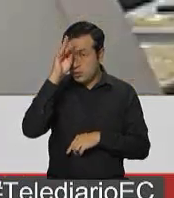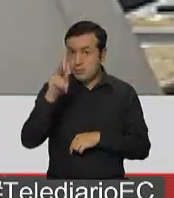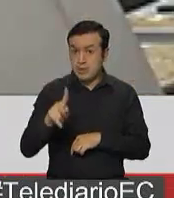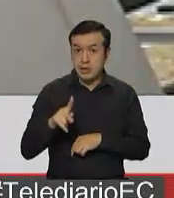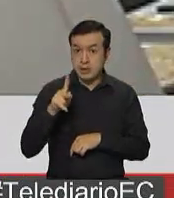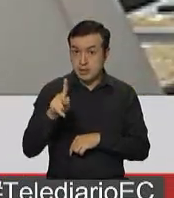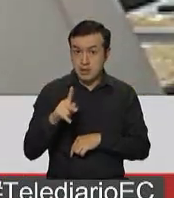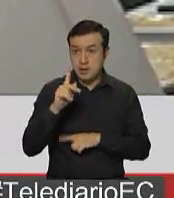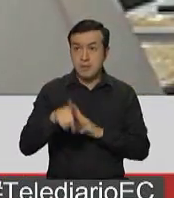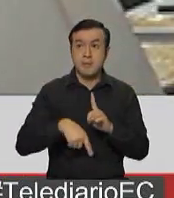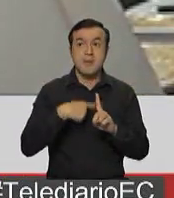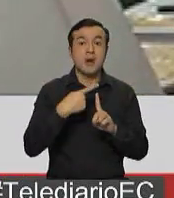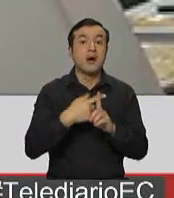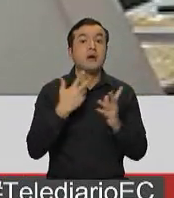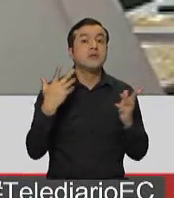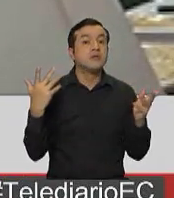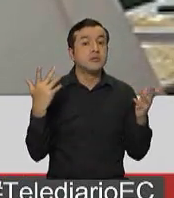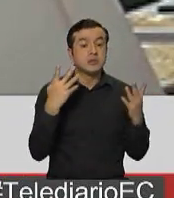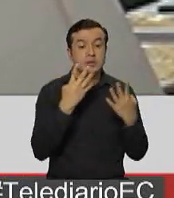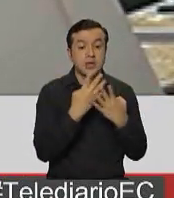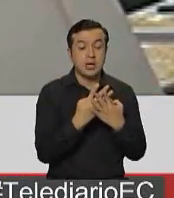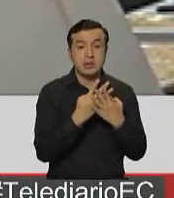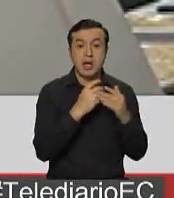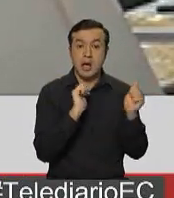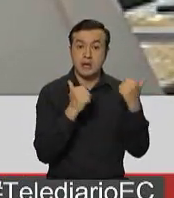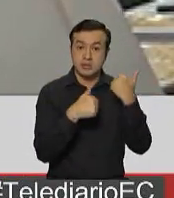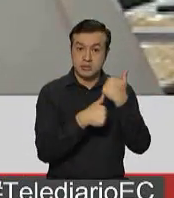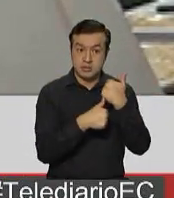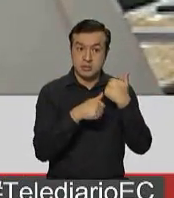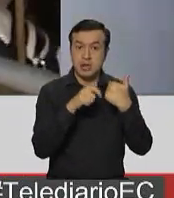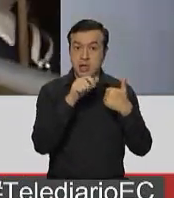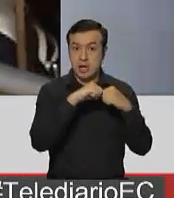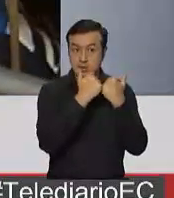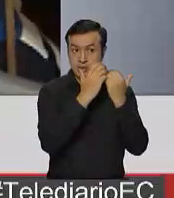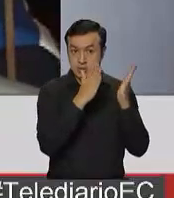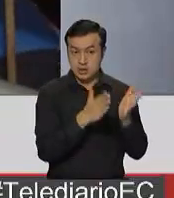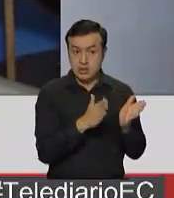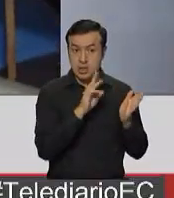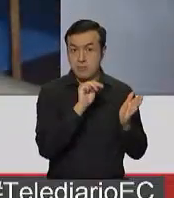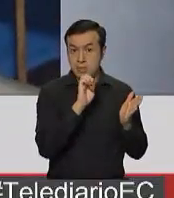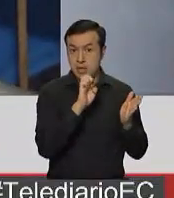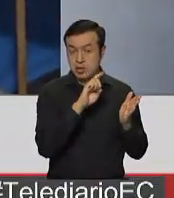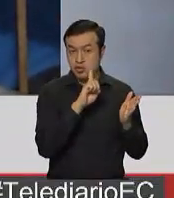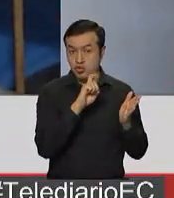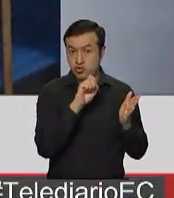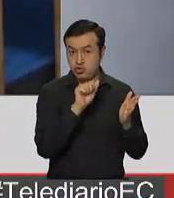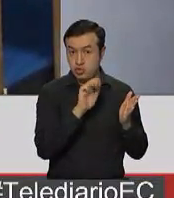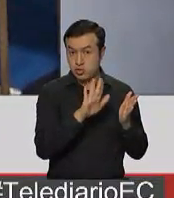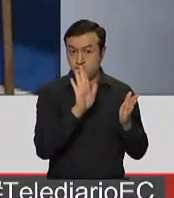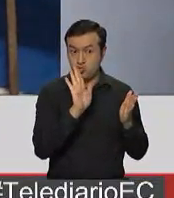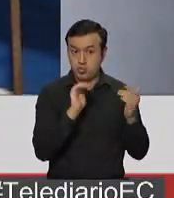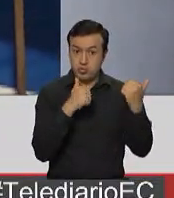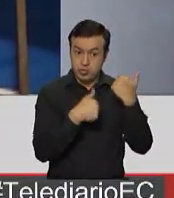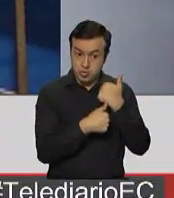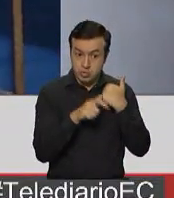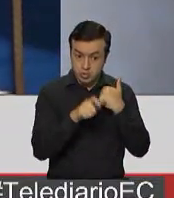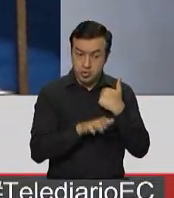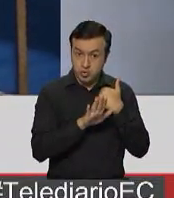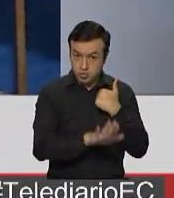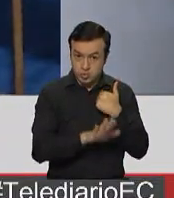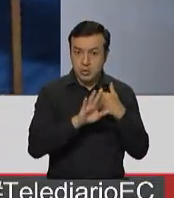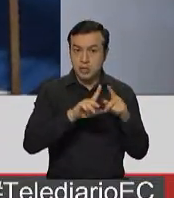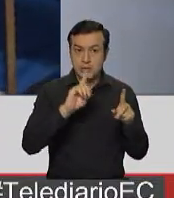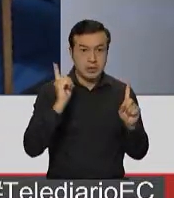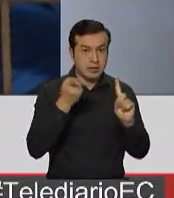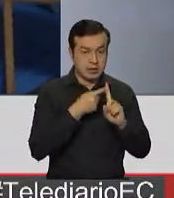con la detención de Juan Carlos Benavides, asesor del asambleísta Mendoza. La instrucción fiscal va a durar 90 días y nosotros vamos a continuar